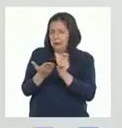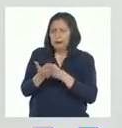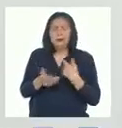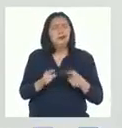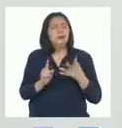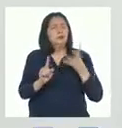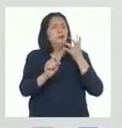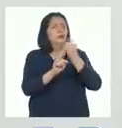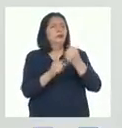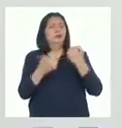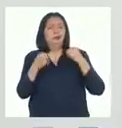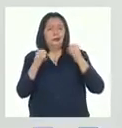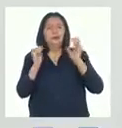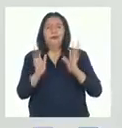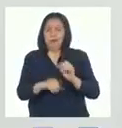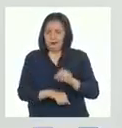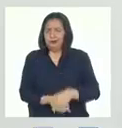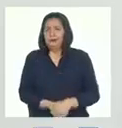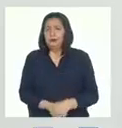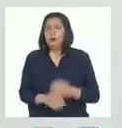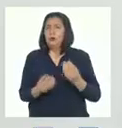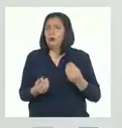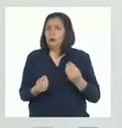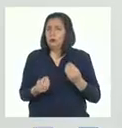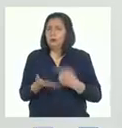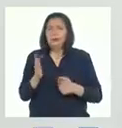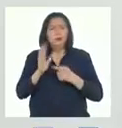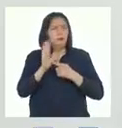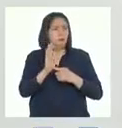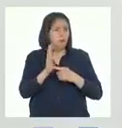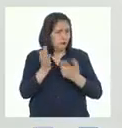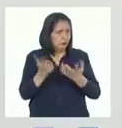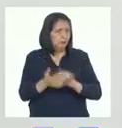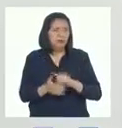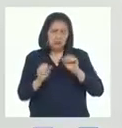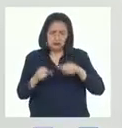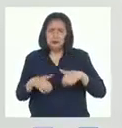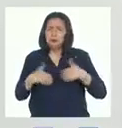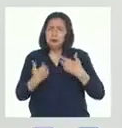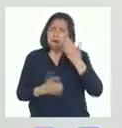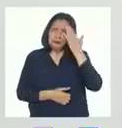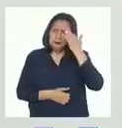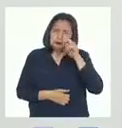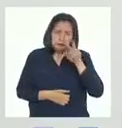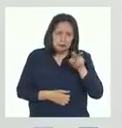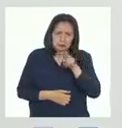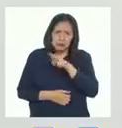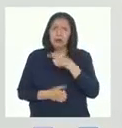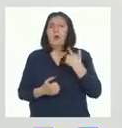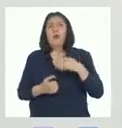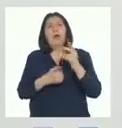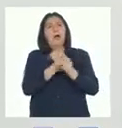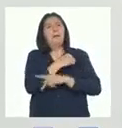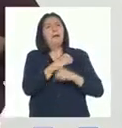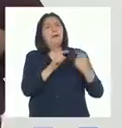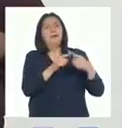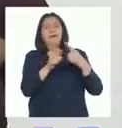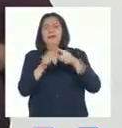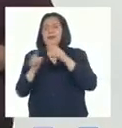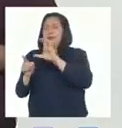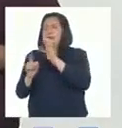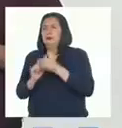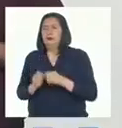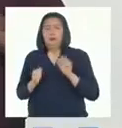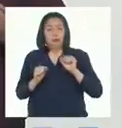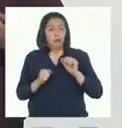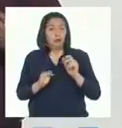de los logros de nuestros deportistas. A través de estas manifestaciones podemos reconocer que el Perú es un país pluricultural.